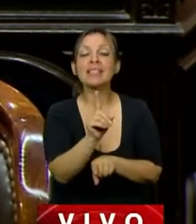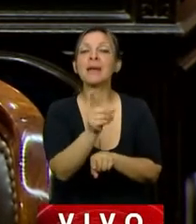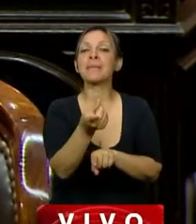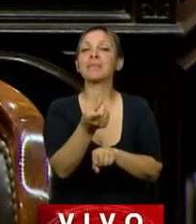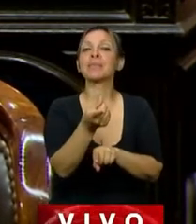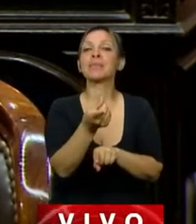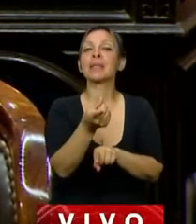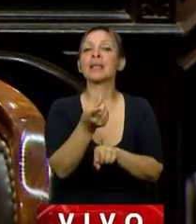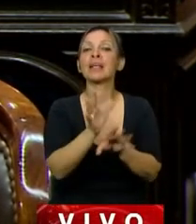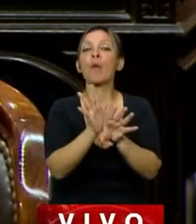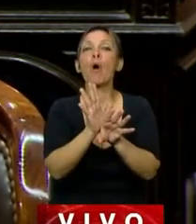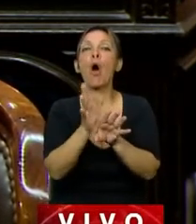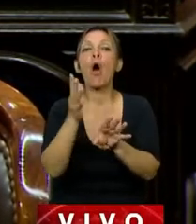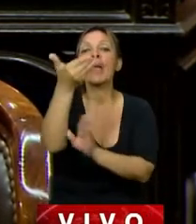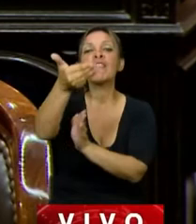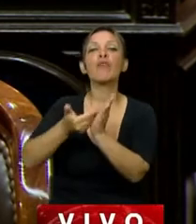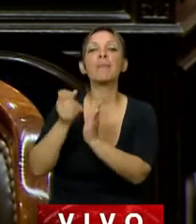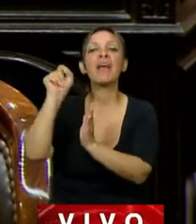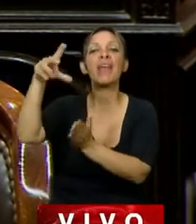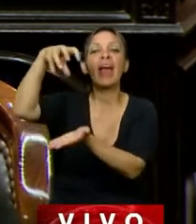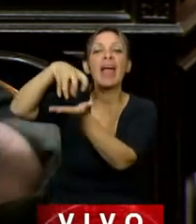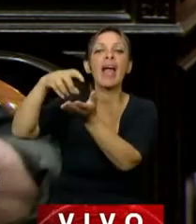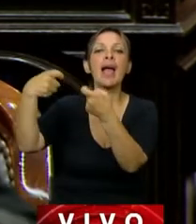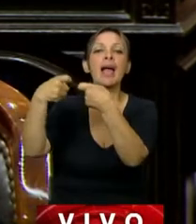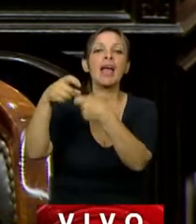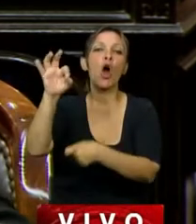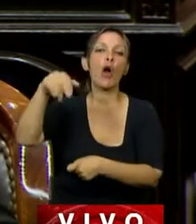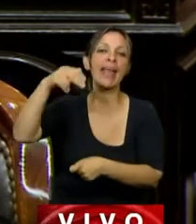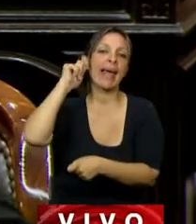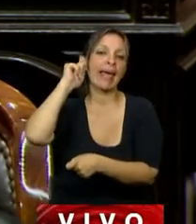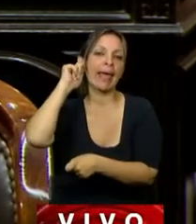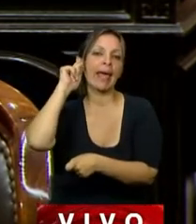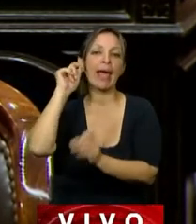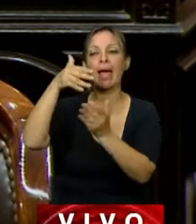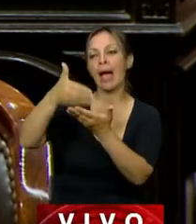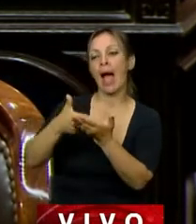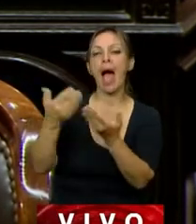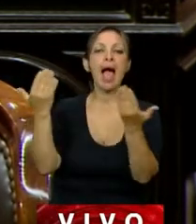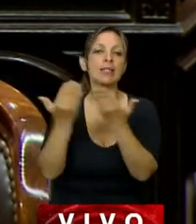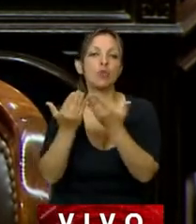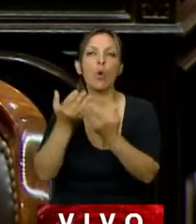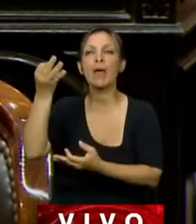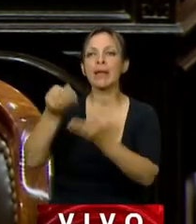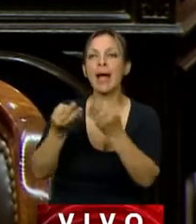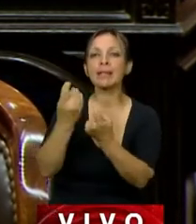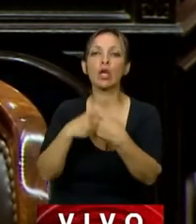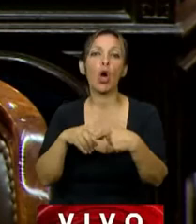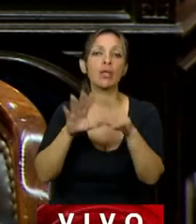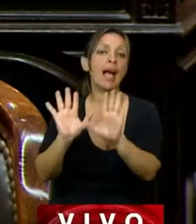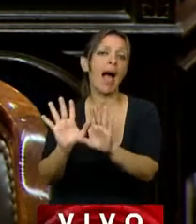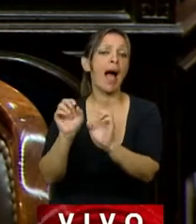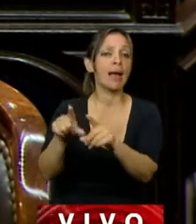no dicho por una ONG que se anima a hacer estudios, y ahí está.